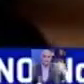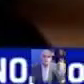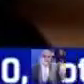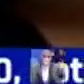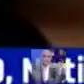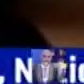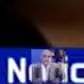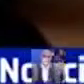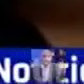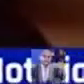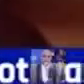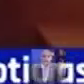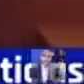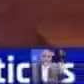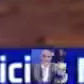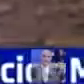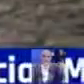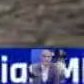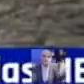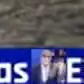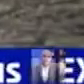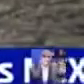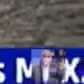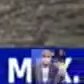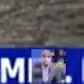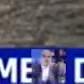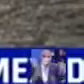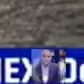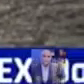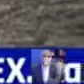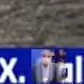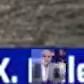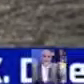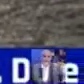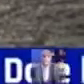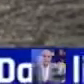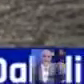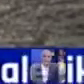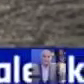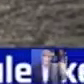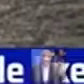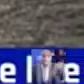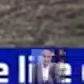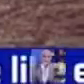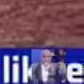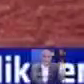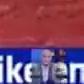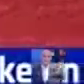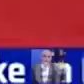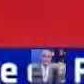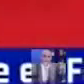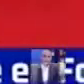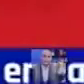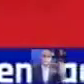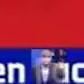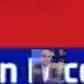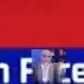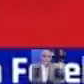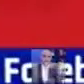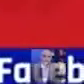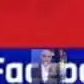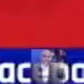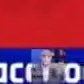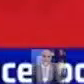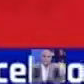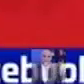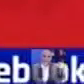es, como dice López Obrador, yo lo comparto, es un mineral estratégico y es de la nación, no es de unos cuantos.